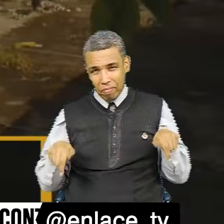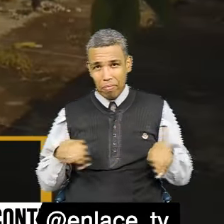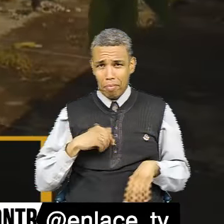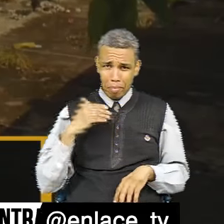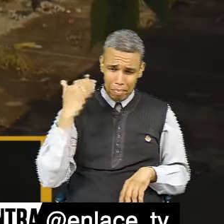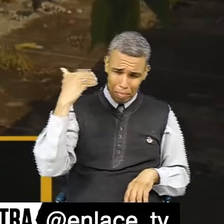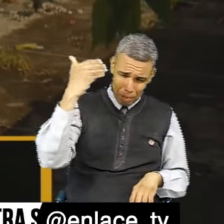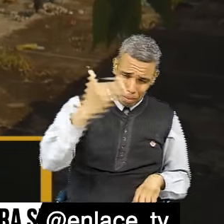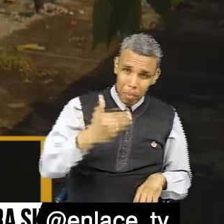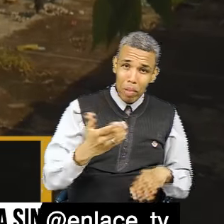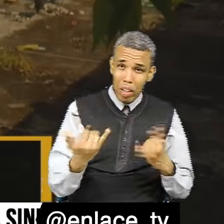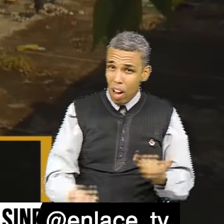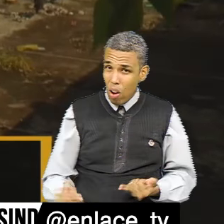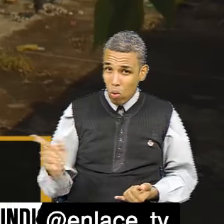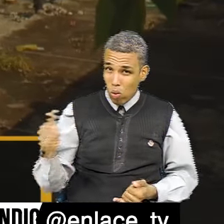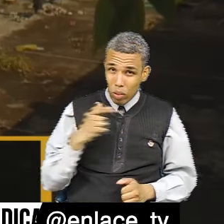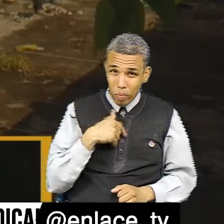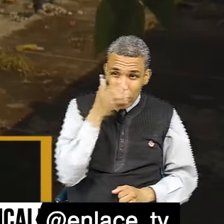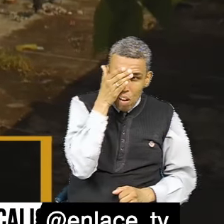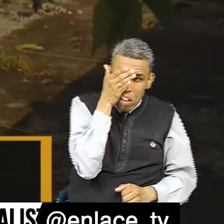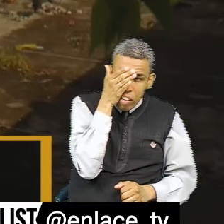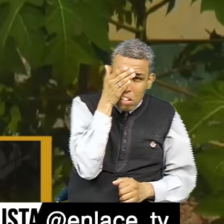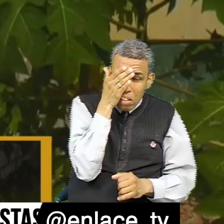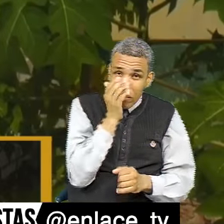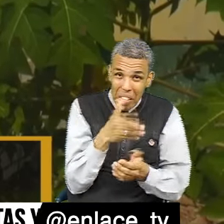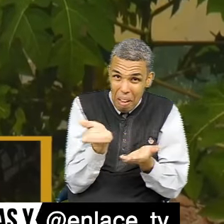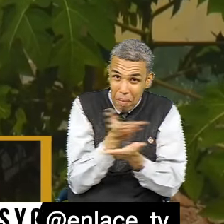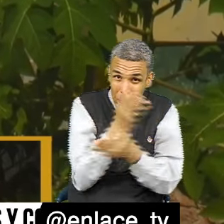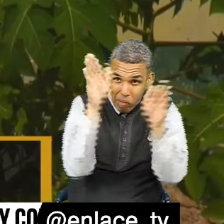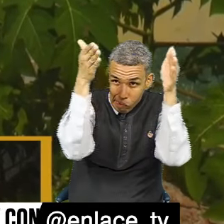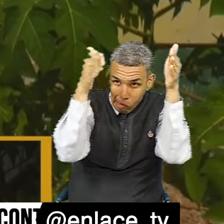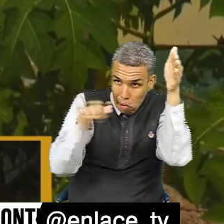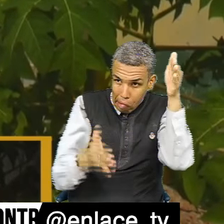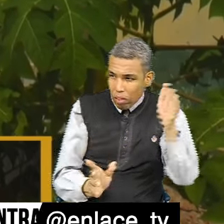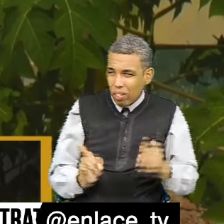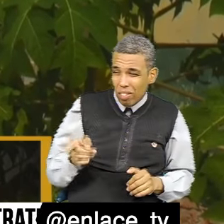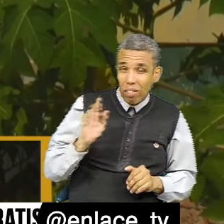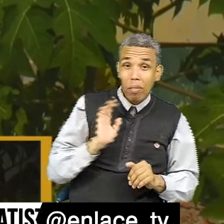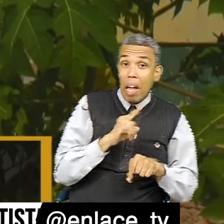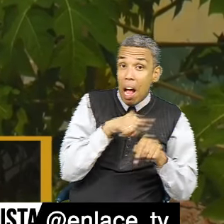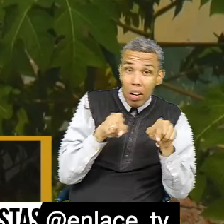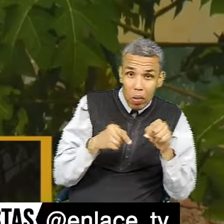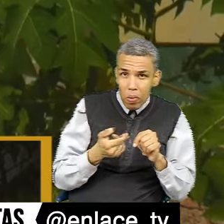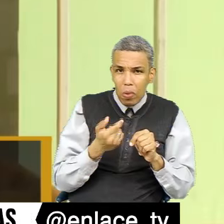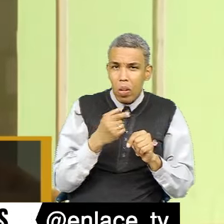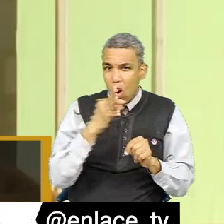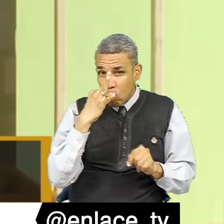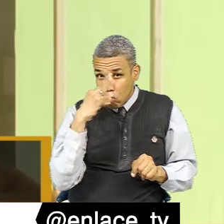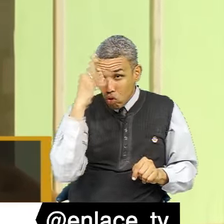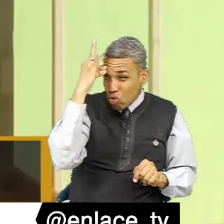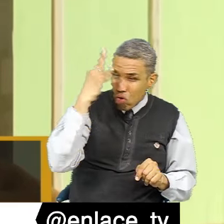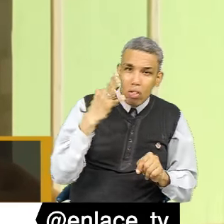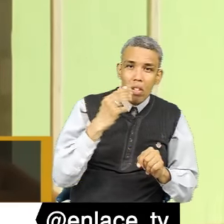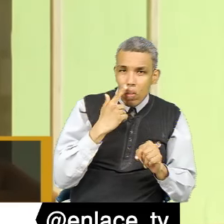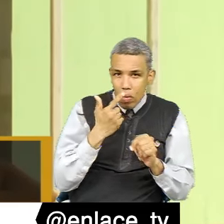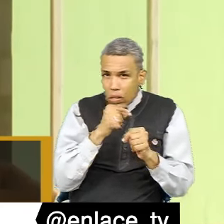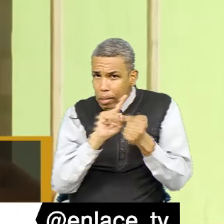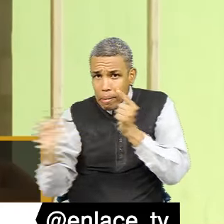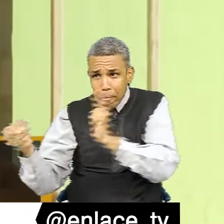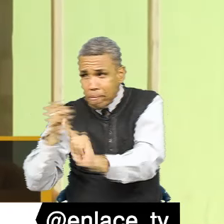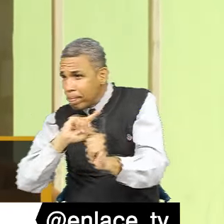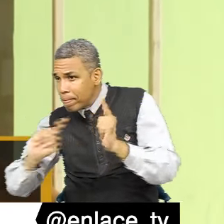desde ese tiempo. Ahora el lugar es guarida de habitantes de calle dedicados al consumo de alucinógenos. Sí, estudiaron ahí. ¿Cómo era ese colegio?